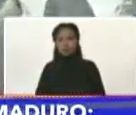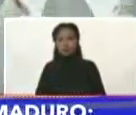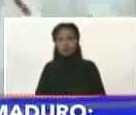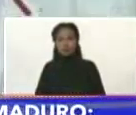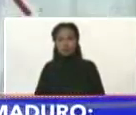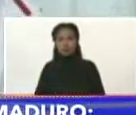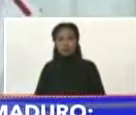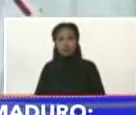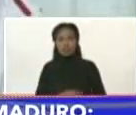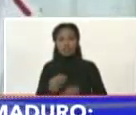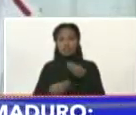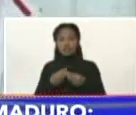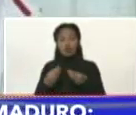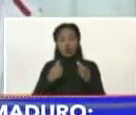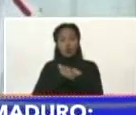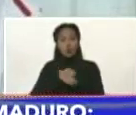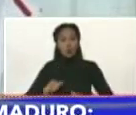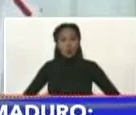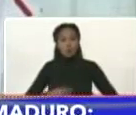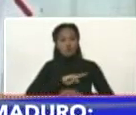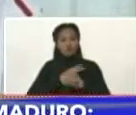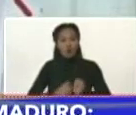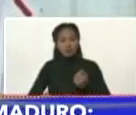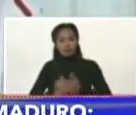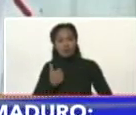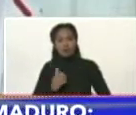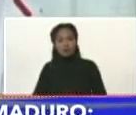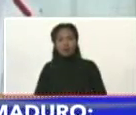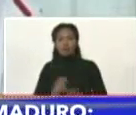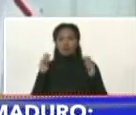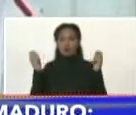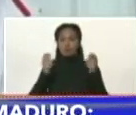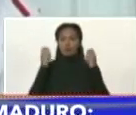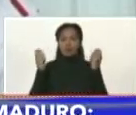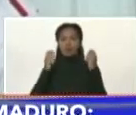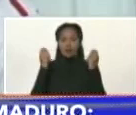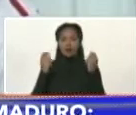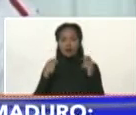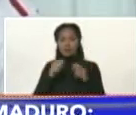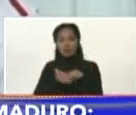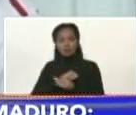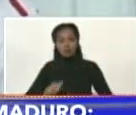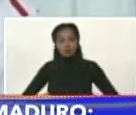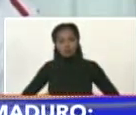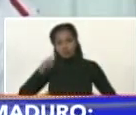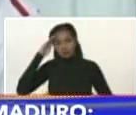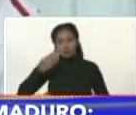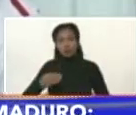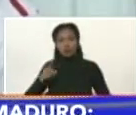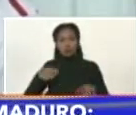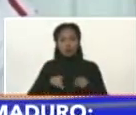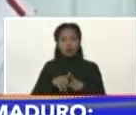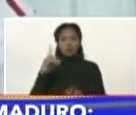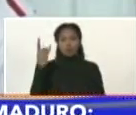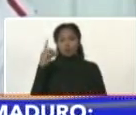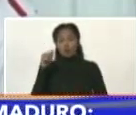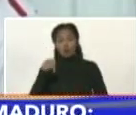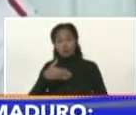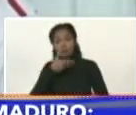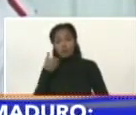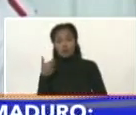hizo que las Fuerzas Armadas se fortalecieran, prosperaran. Las Fuerzas Militares de Bolivia hoy son mucho